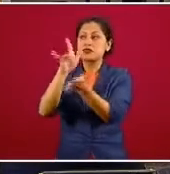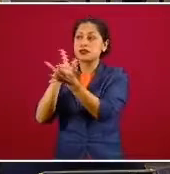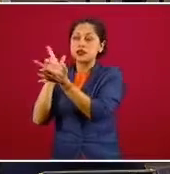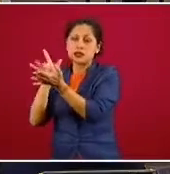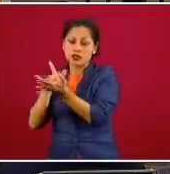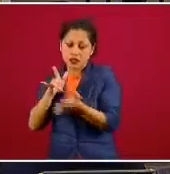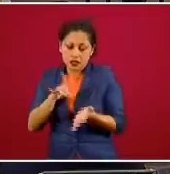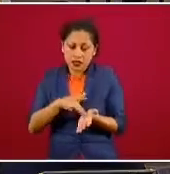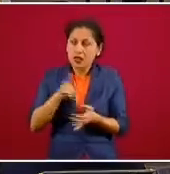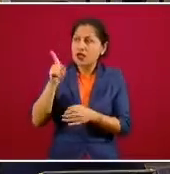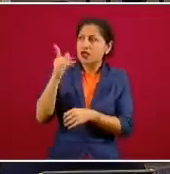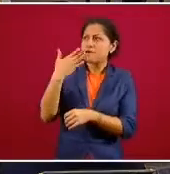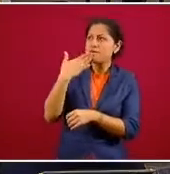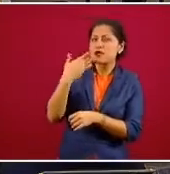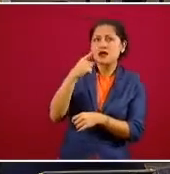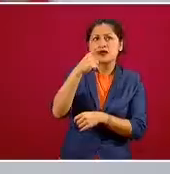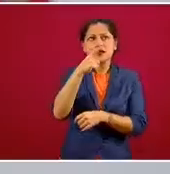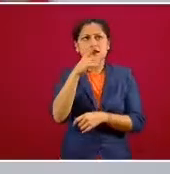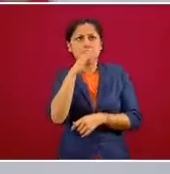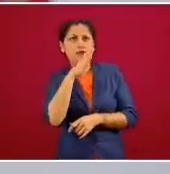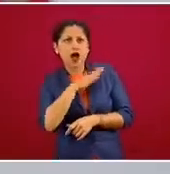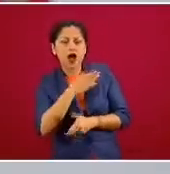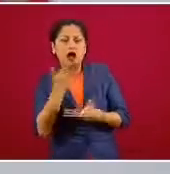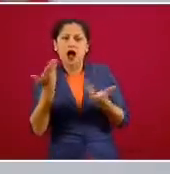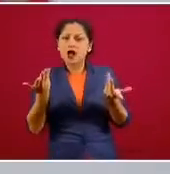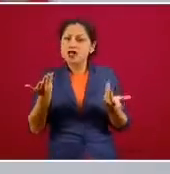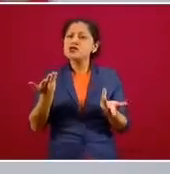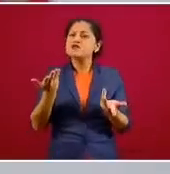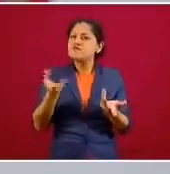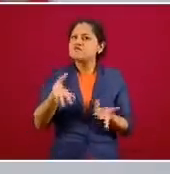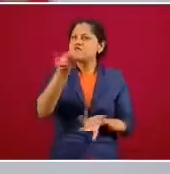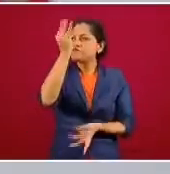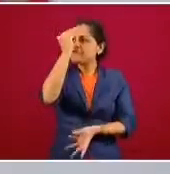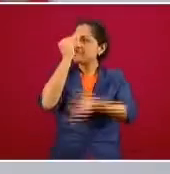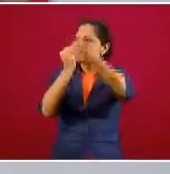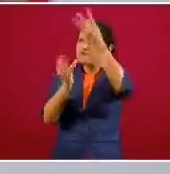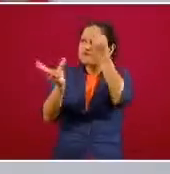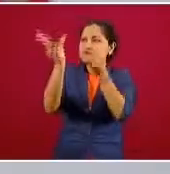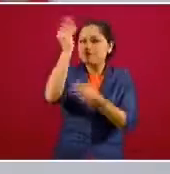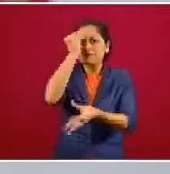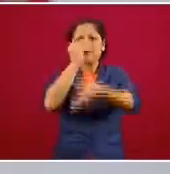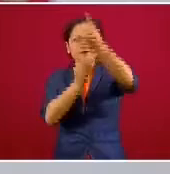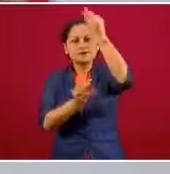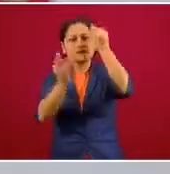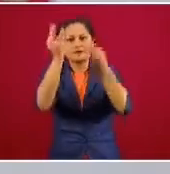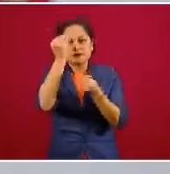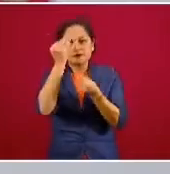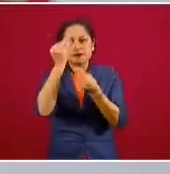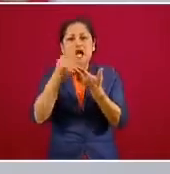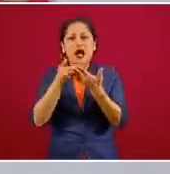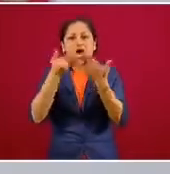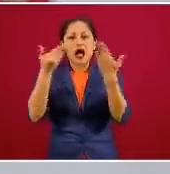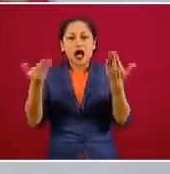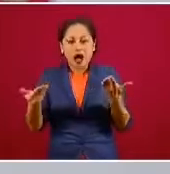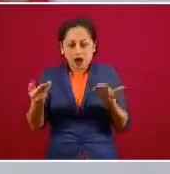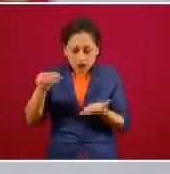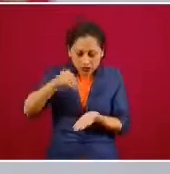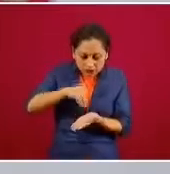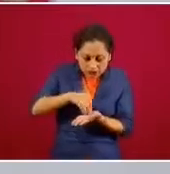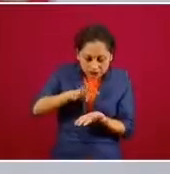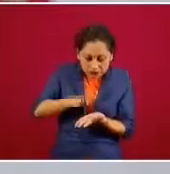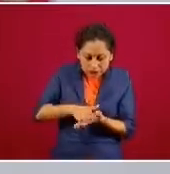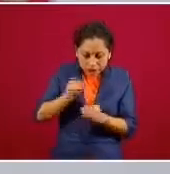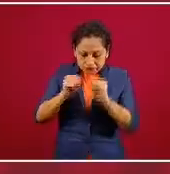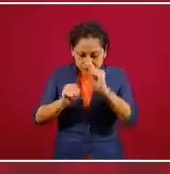sido exitoso, aprenda también de lo que no ha sido tan exitoso, y nos ha permitido hacer las adaptaciones apropiadas